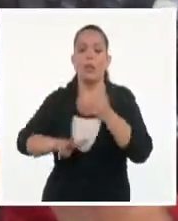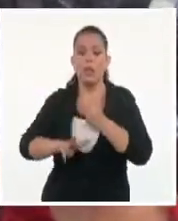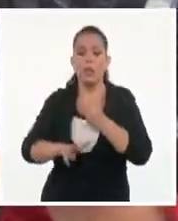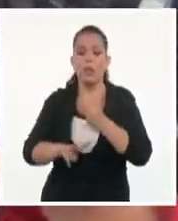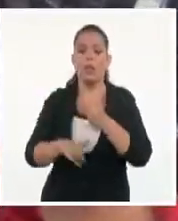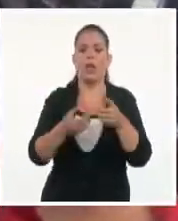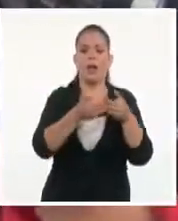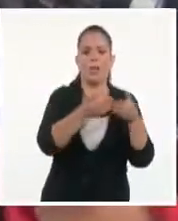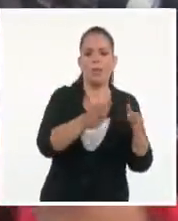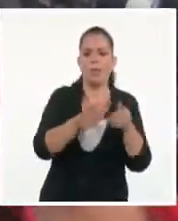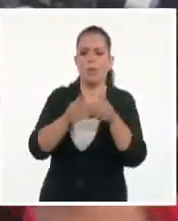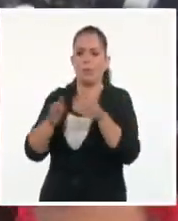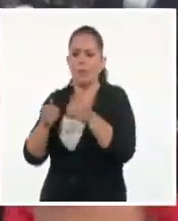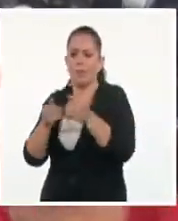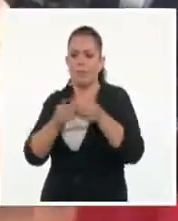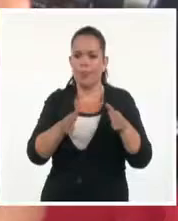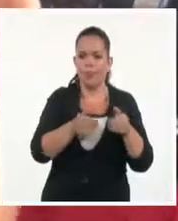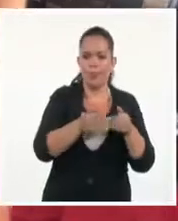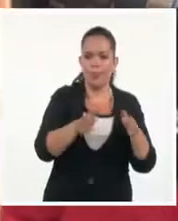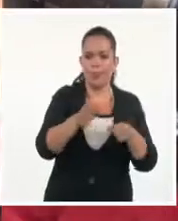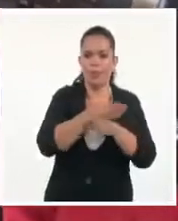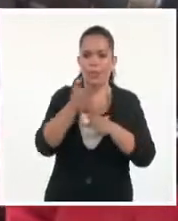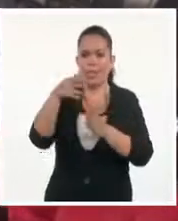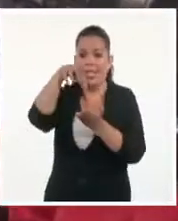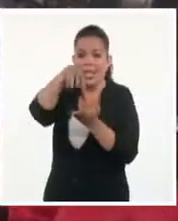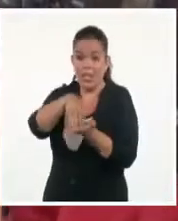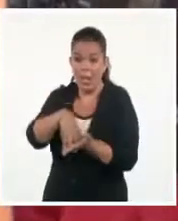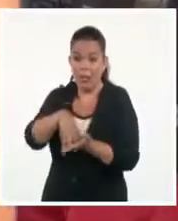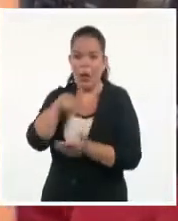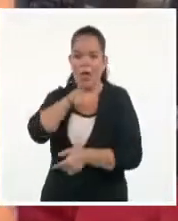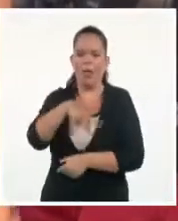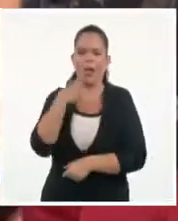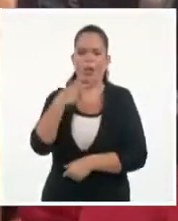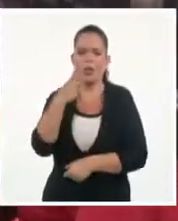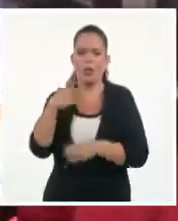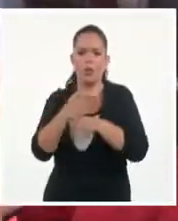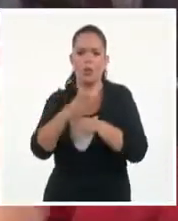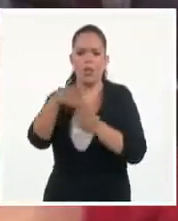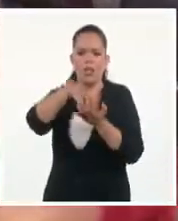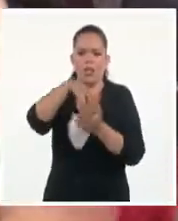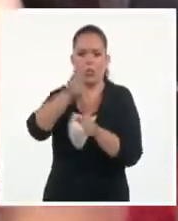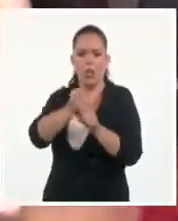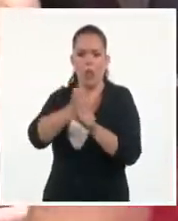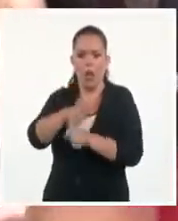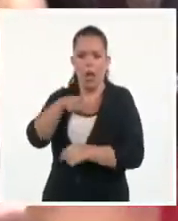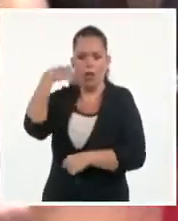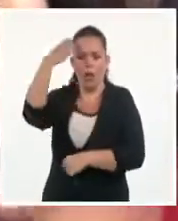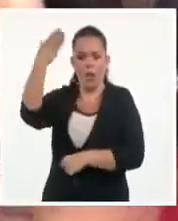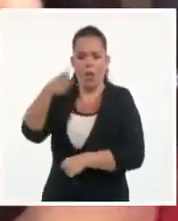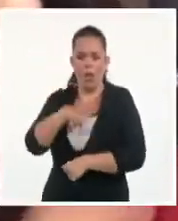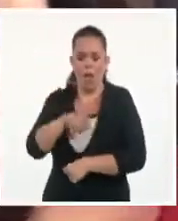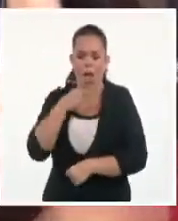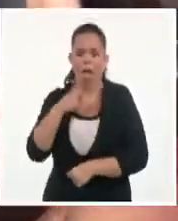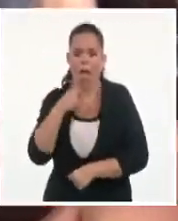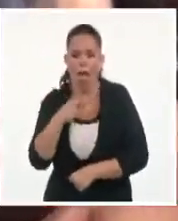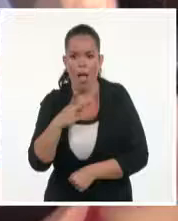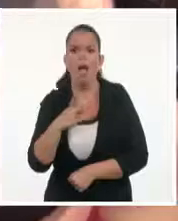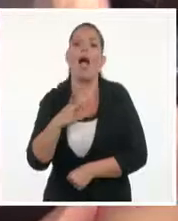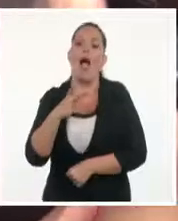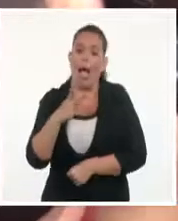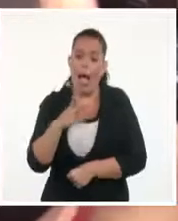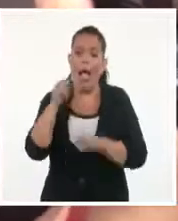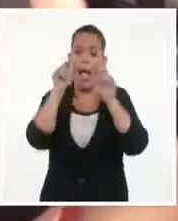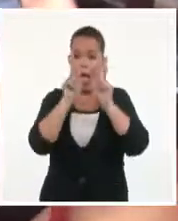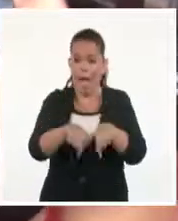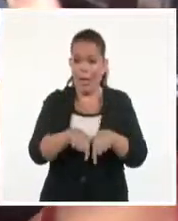personas, porque hemos partido de todo el que podamos atender en un centro estatal, lo atendamos en un centro estatal. Mientras más centros abrimos, más personal de la